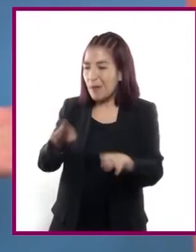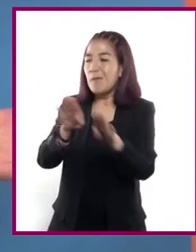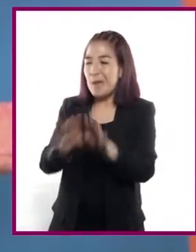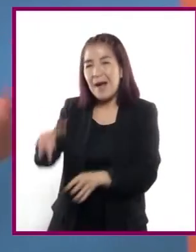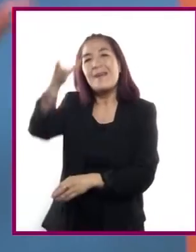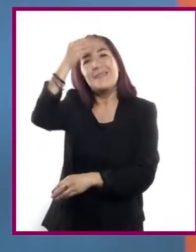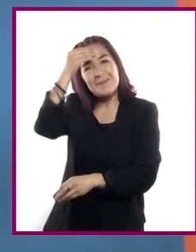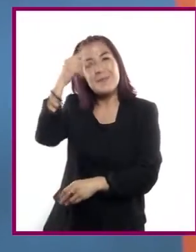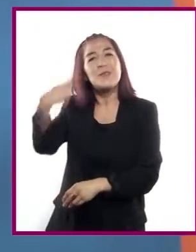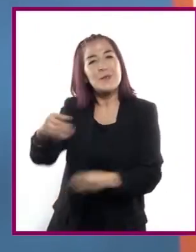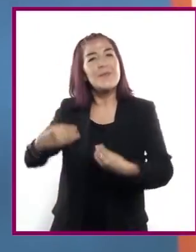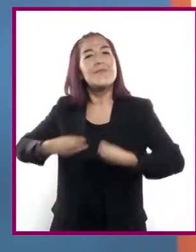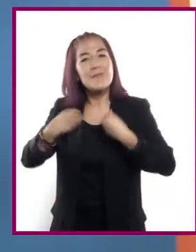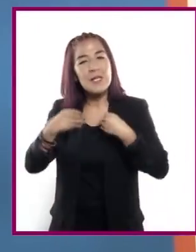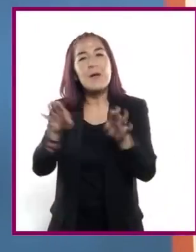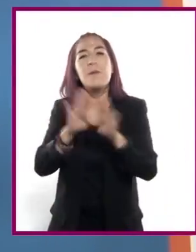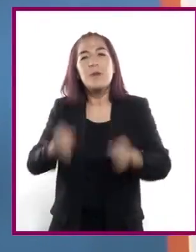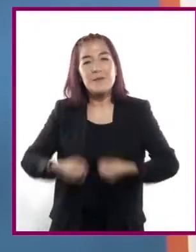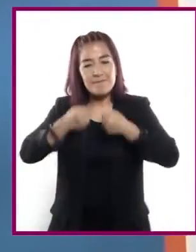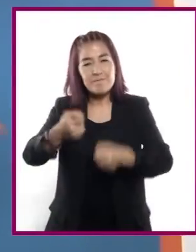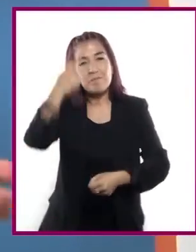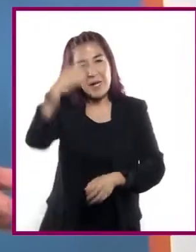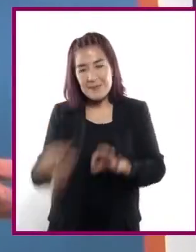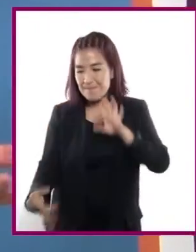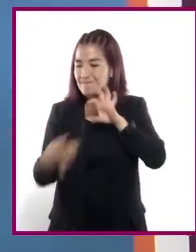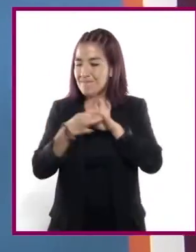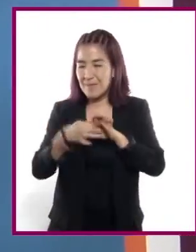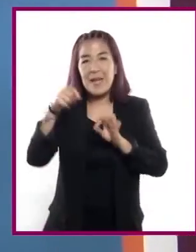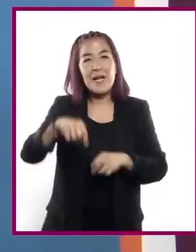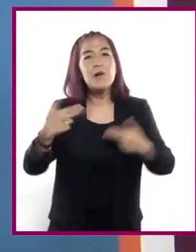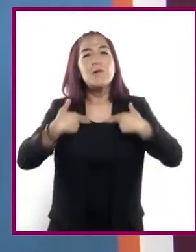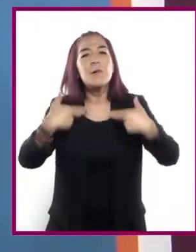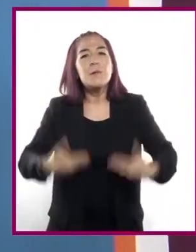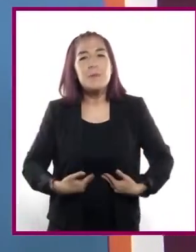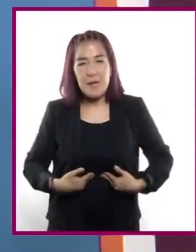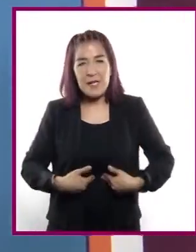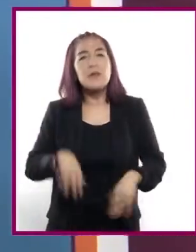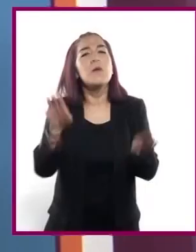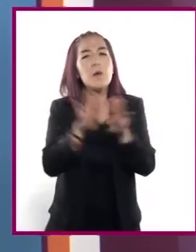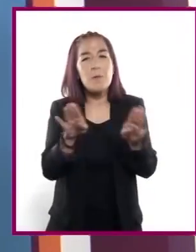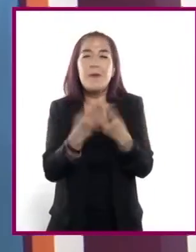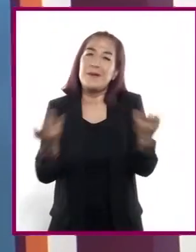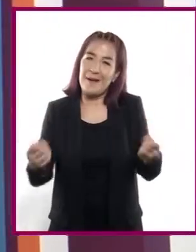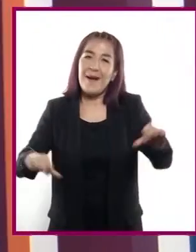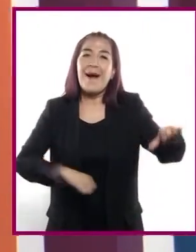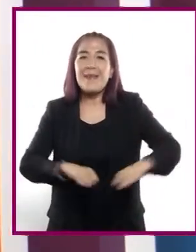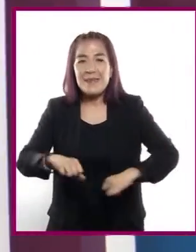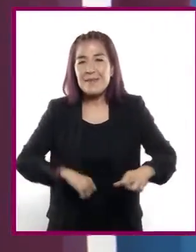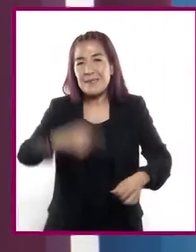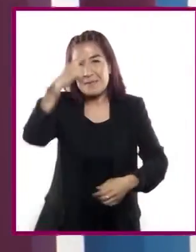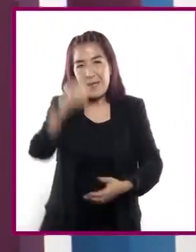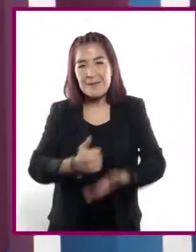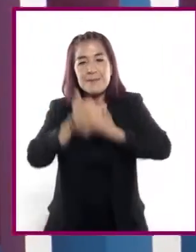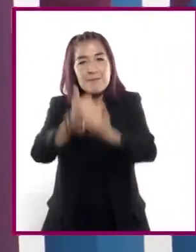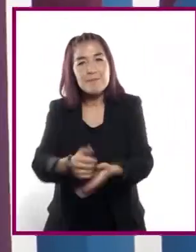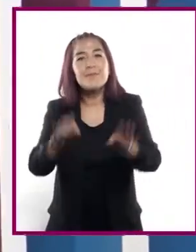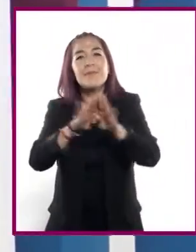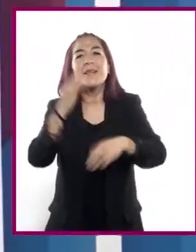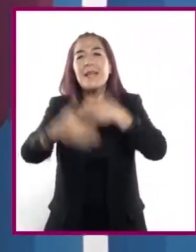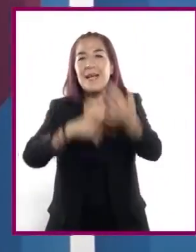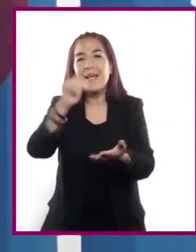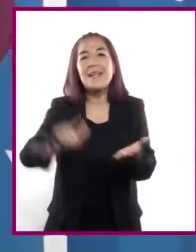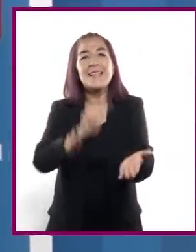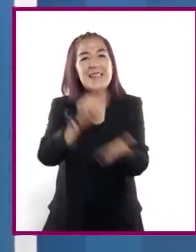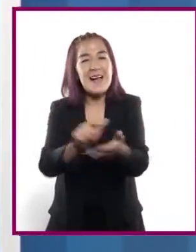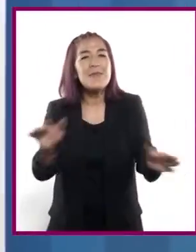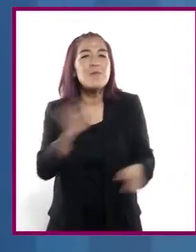otros, fortaleciendo un sentido de pertenencia a la humanidad, mediante acciones que contribuyan a reformar las leyes